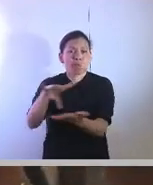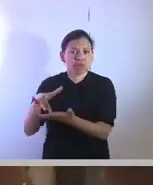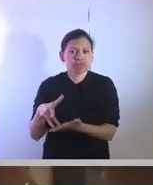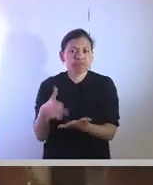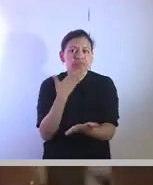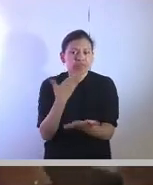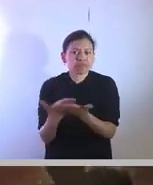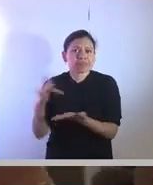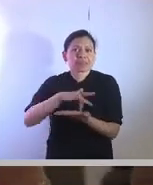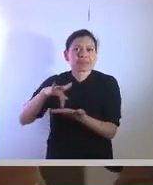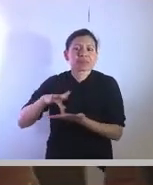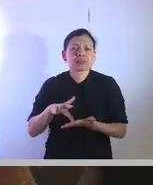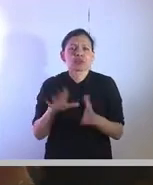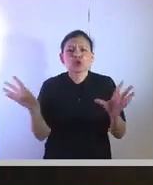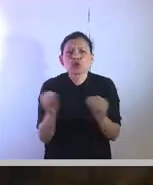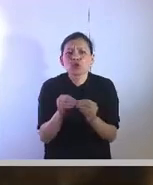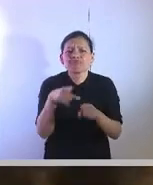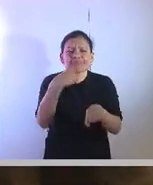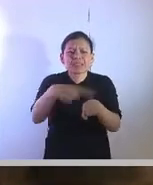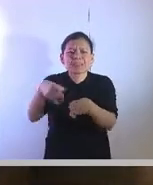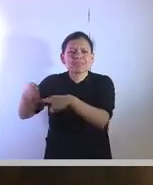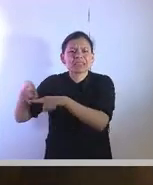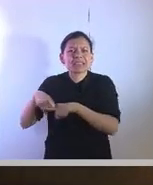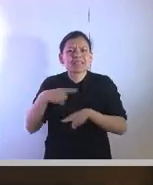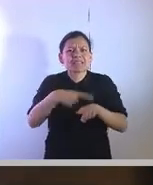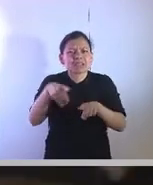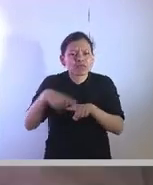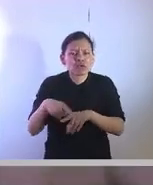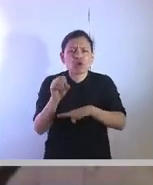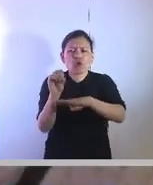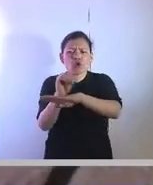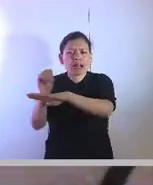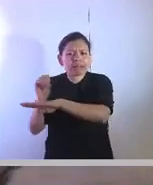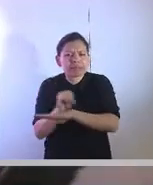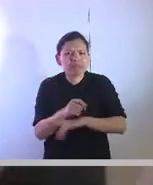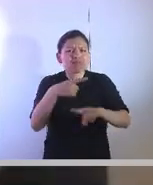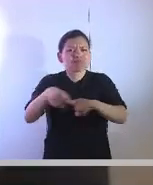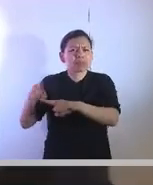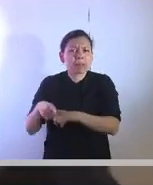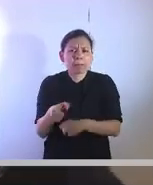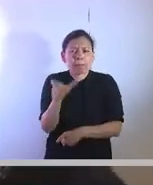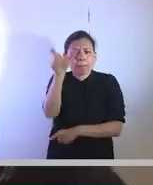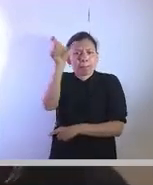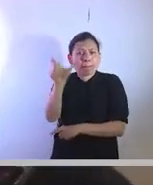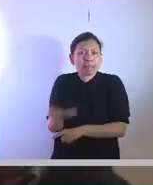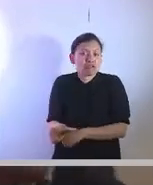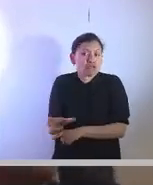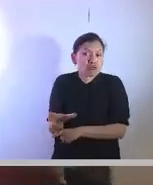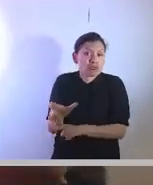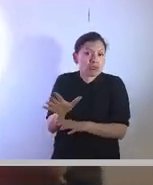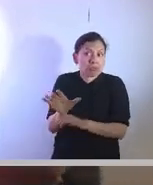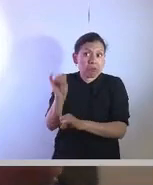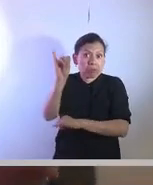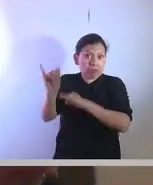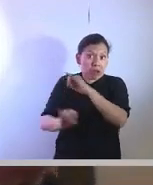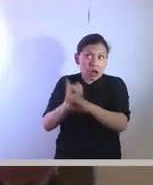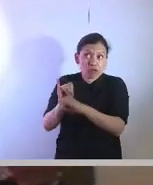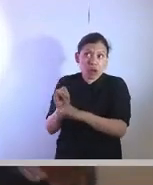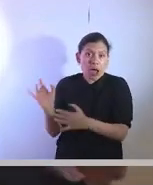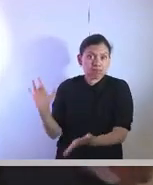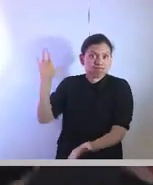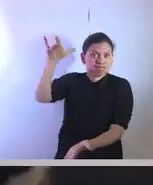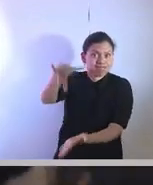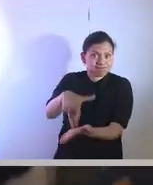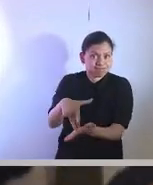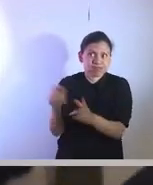acompañan, a todas las distintas organizaciones, personajes internacionales